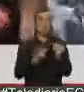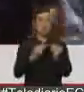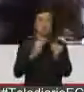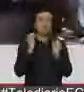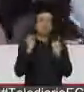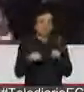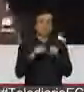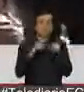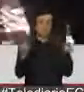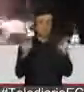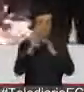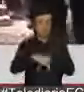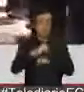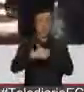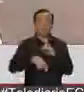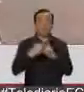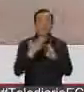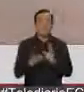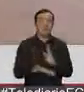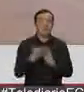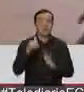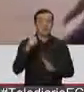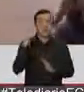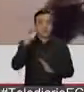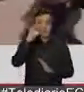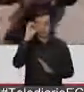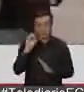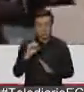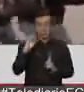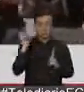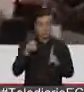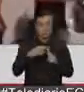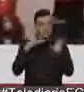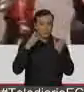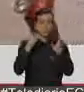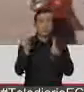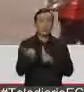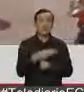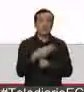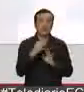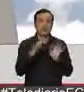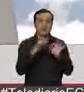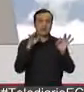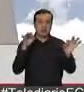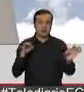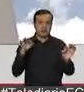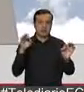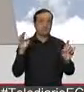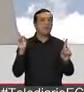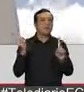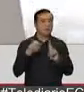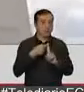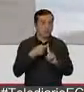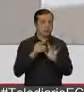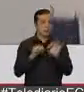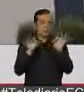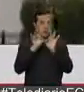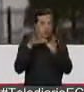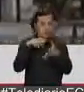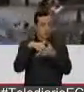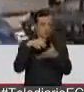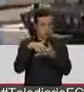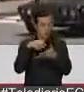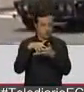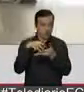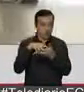de becas en un 10% adicional y se priorizará la modalidad virtual de enseñanza sobre los servicios básicos el ejecutivo